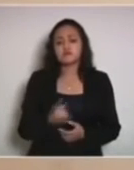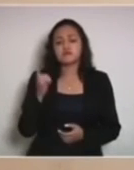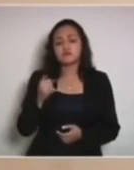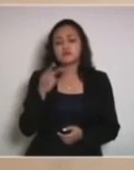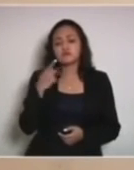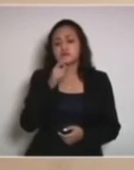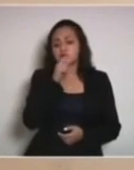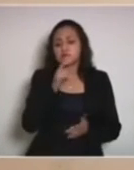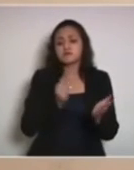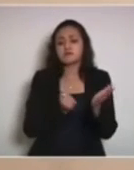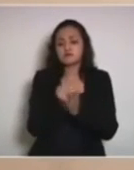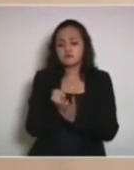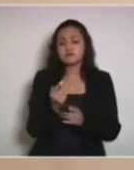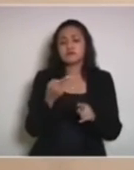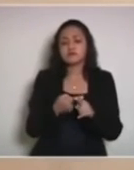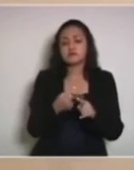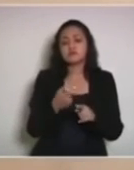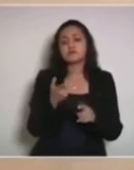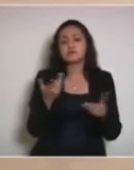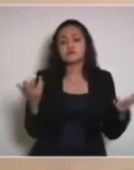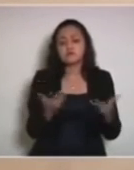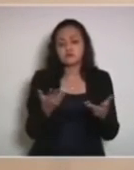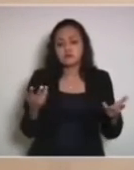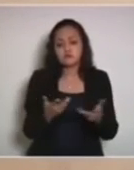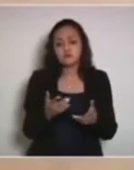las decisiones que toman las instancias jurisdiccionales serán las que van